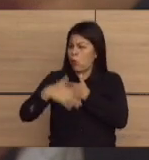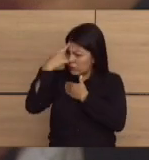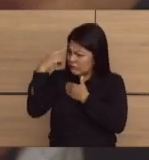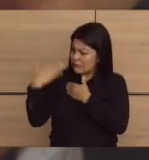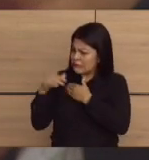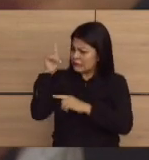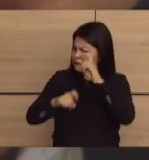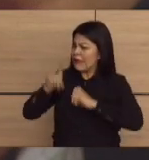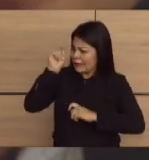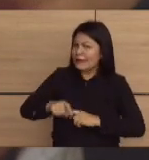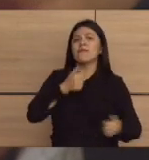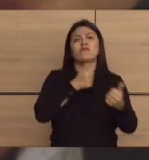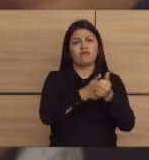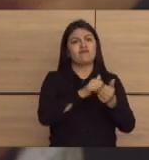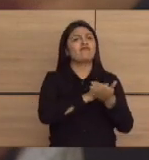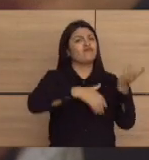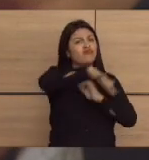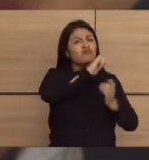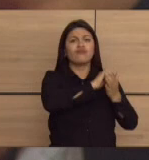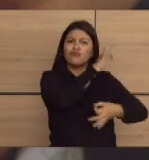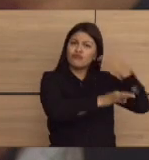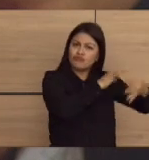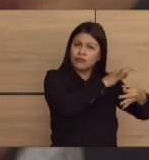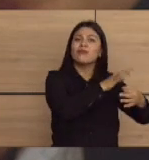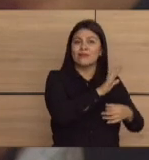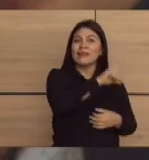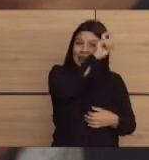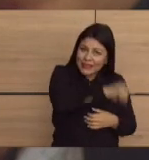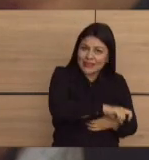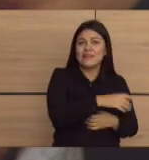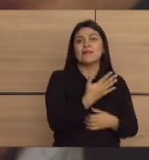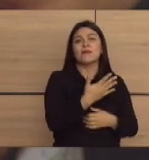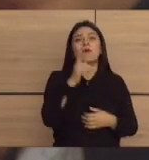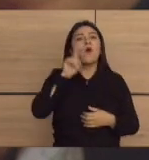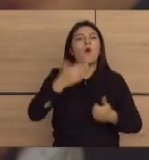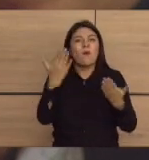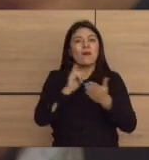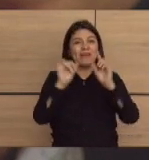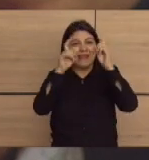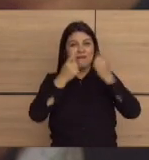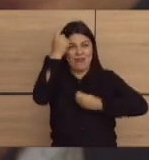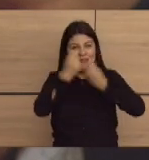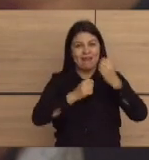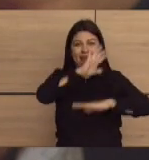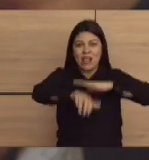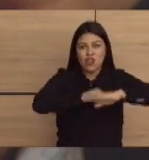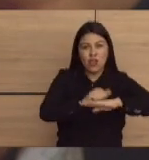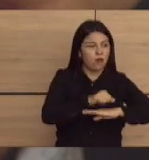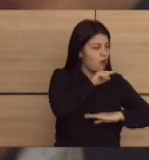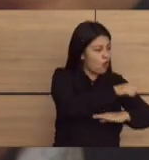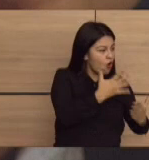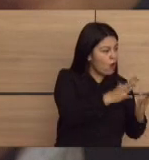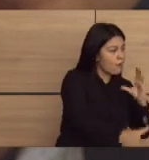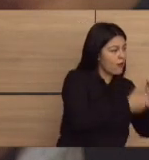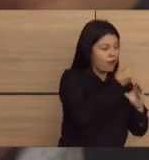ecosistemas. A entender que existe una necesidad de economía circular, de reciclar, reutilizar,